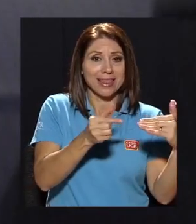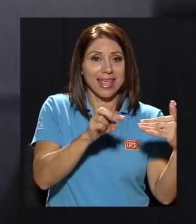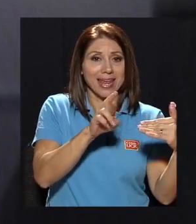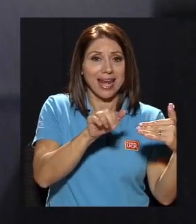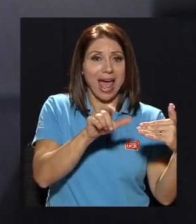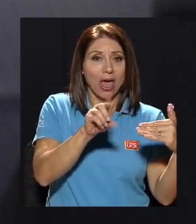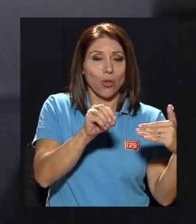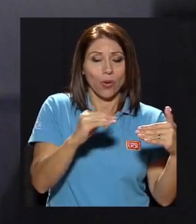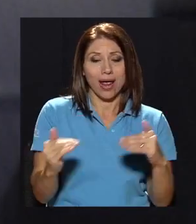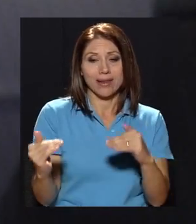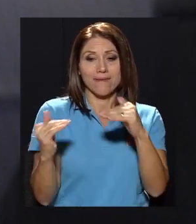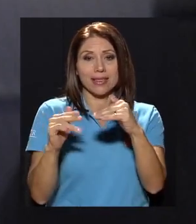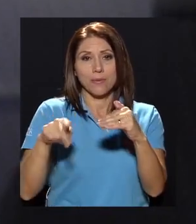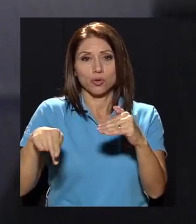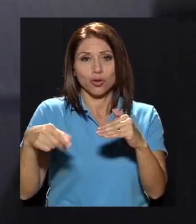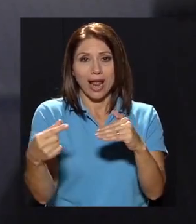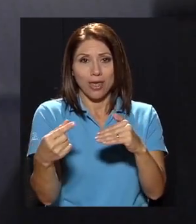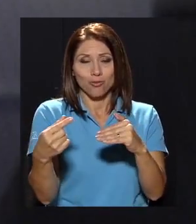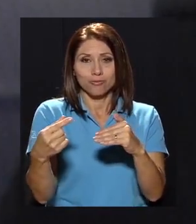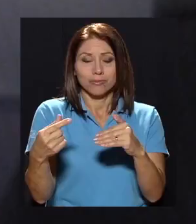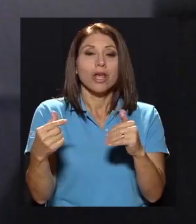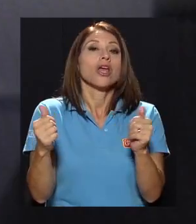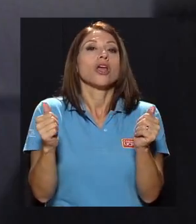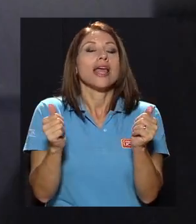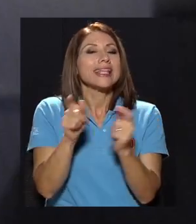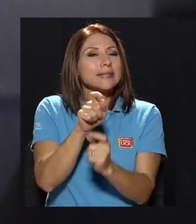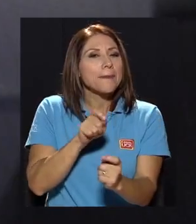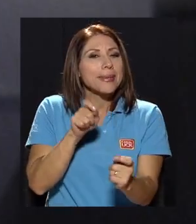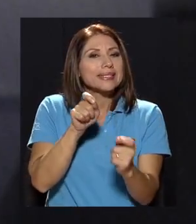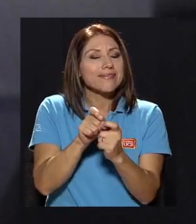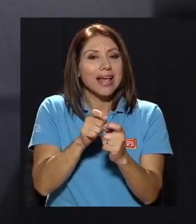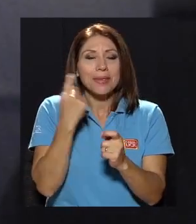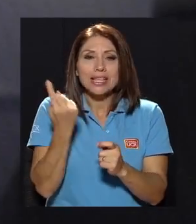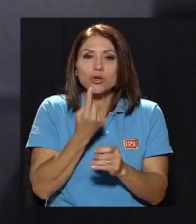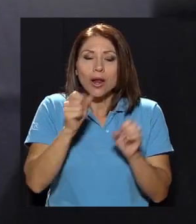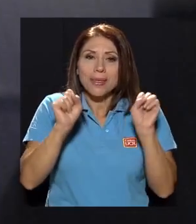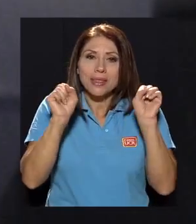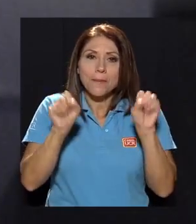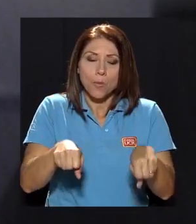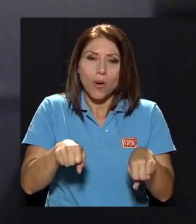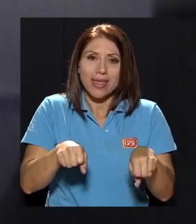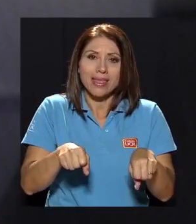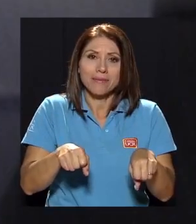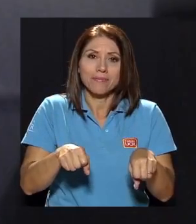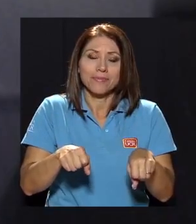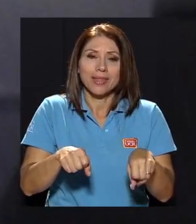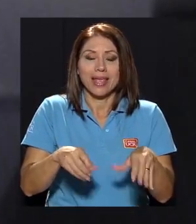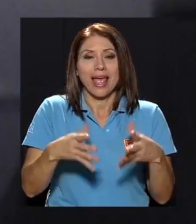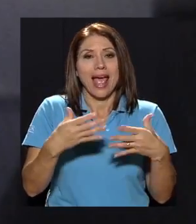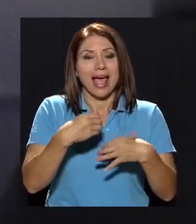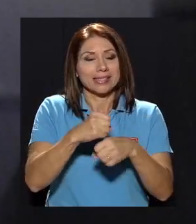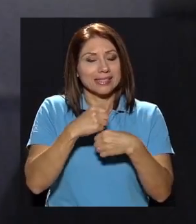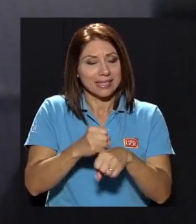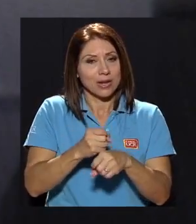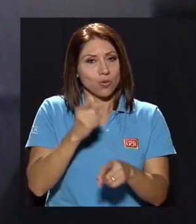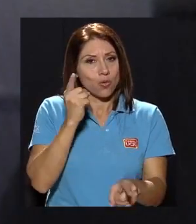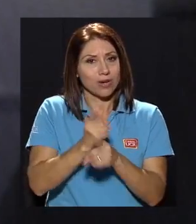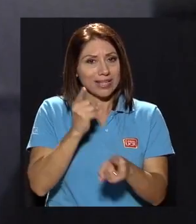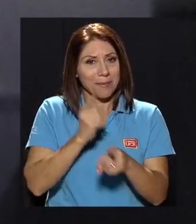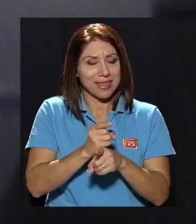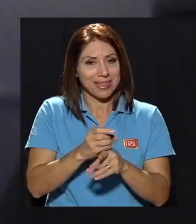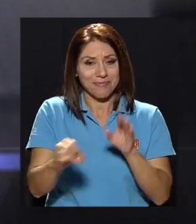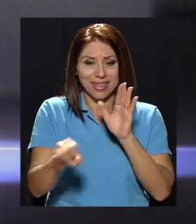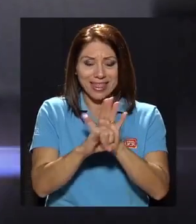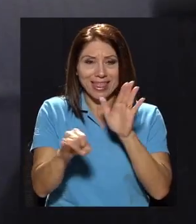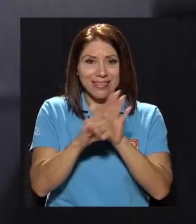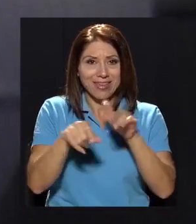algunas lecciones que específicamente solo en Planetario pueden pueden identificar correctamente los fenómenos